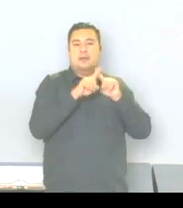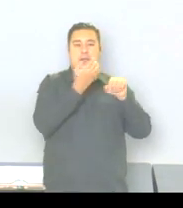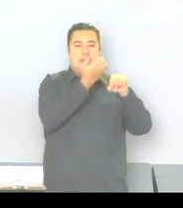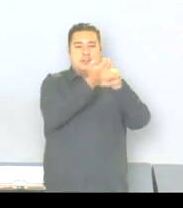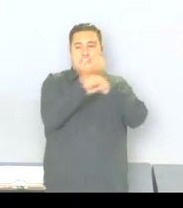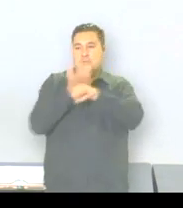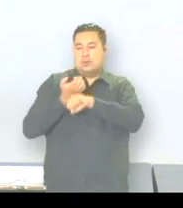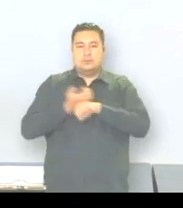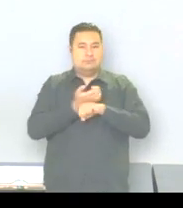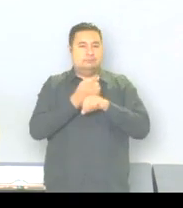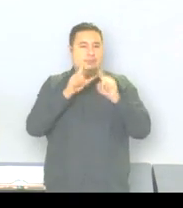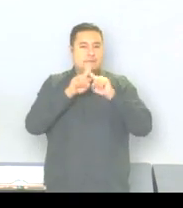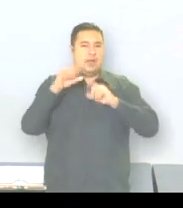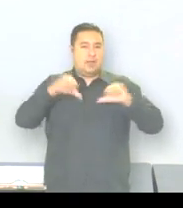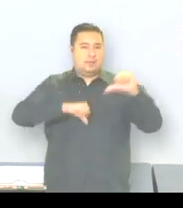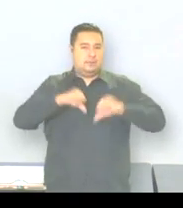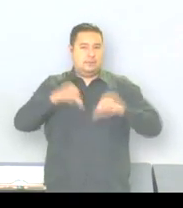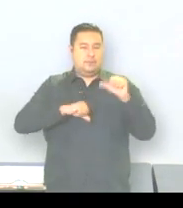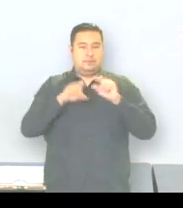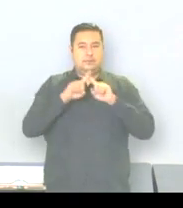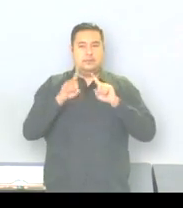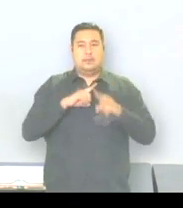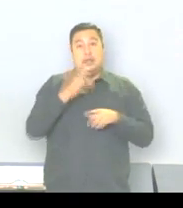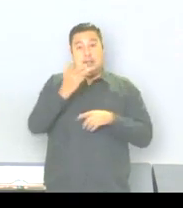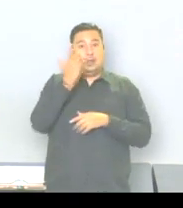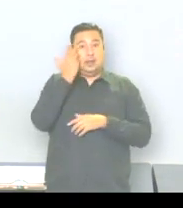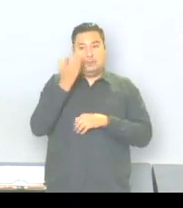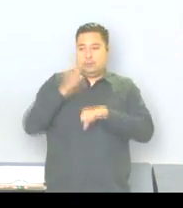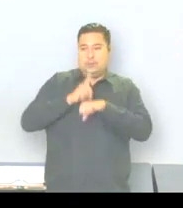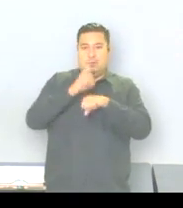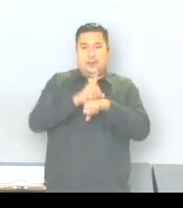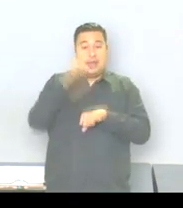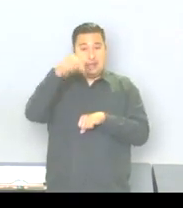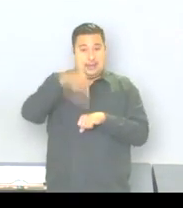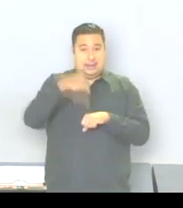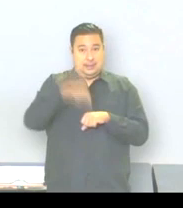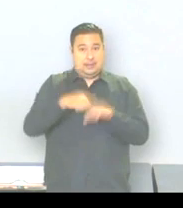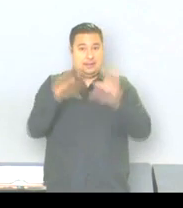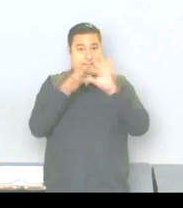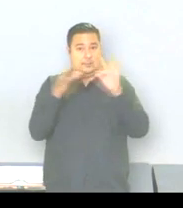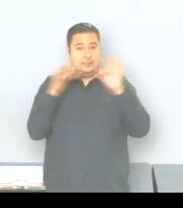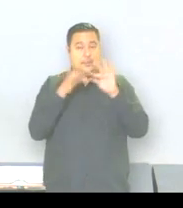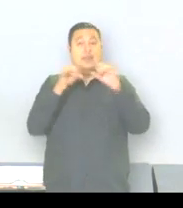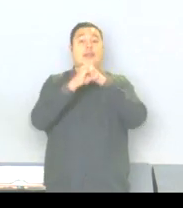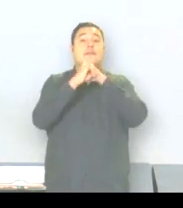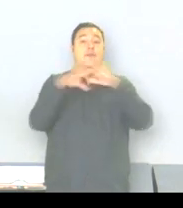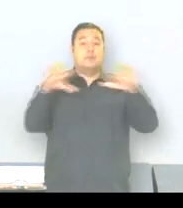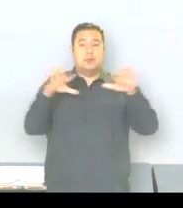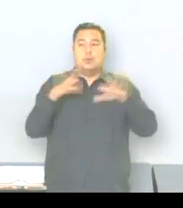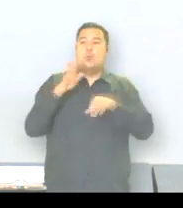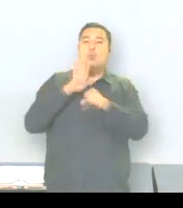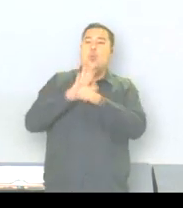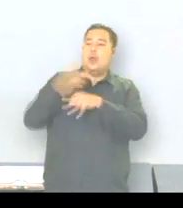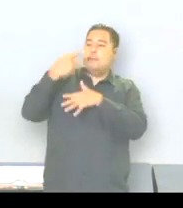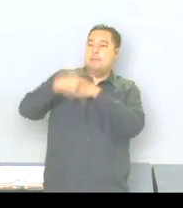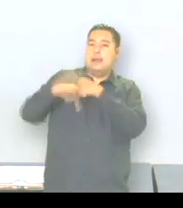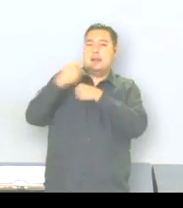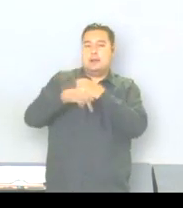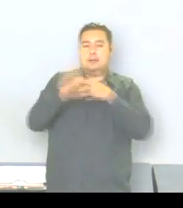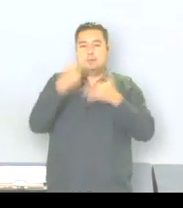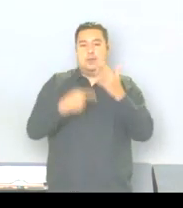es precisamente lo que tratamos de hacer todos los días en este espacio, comunicar estos riesgos.